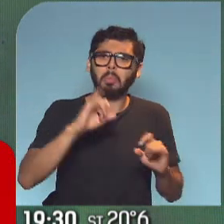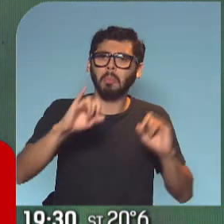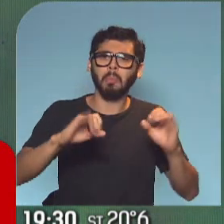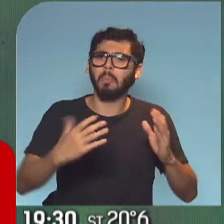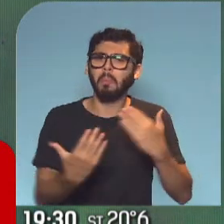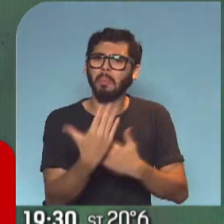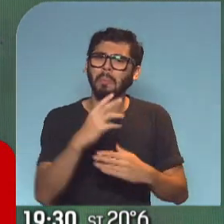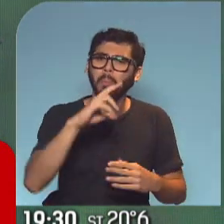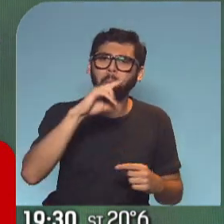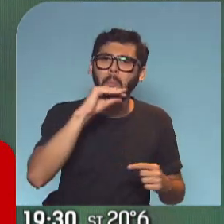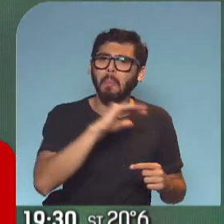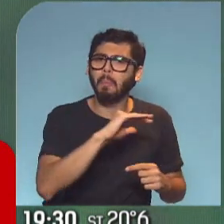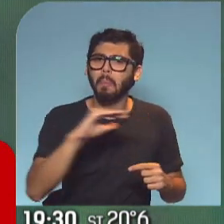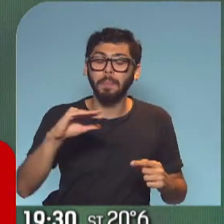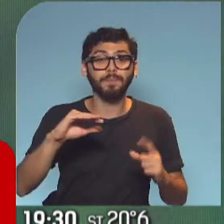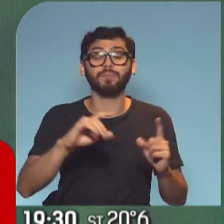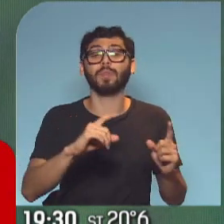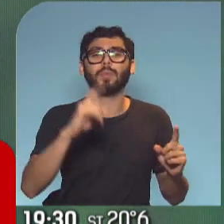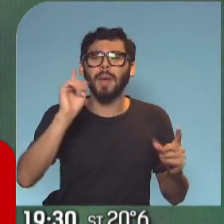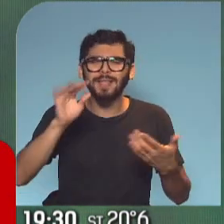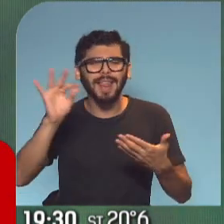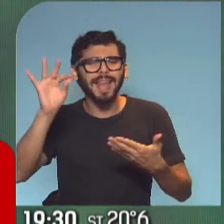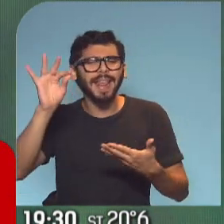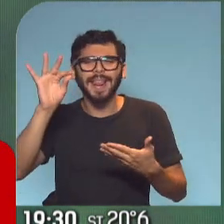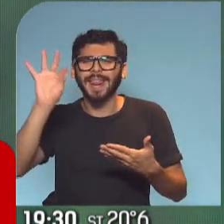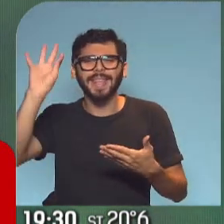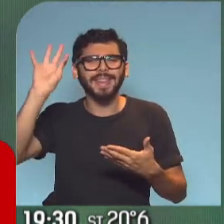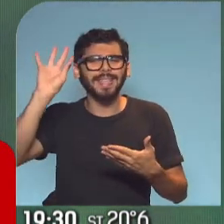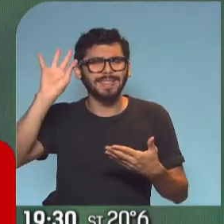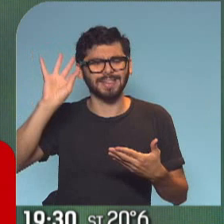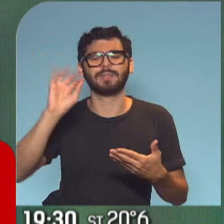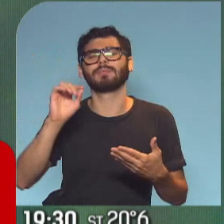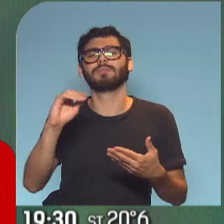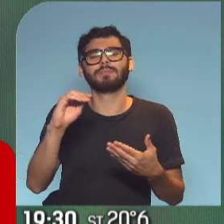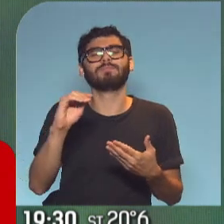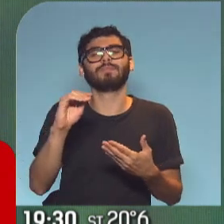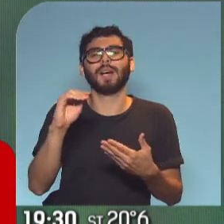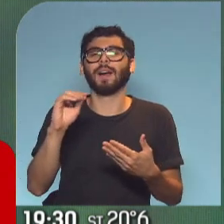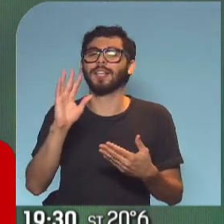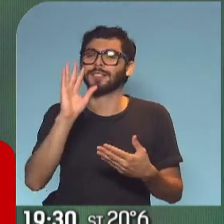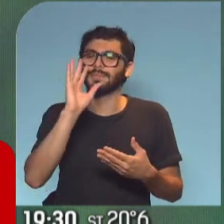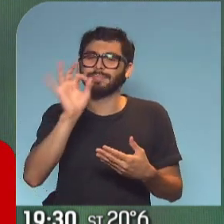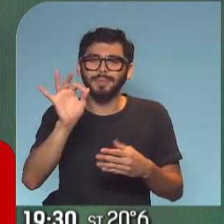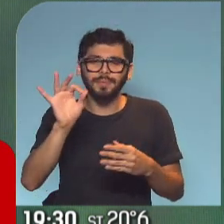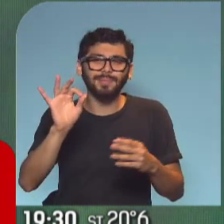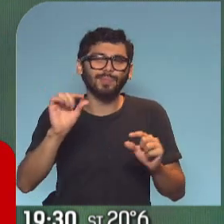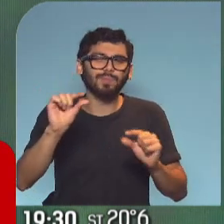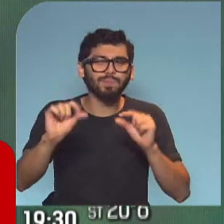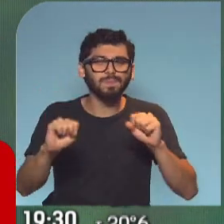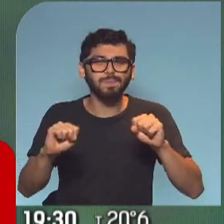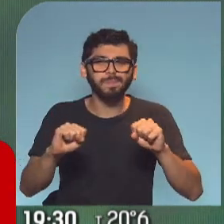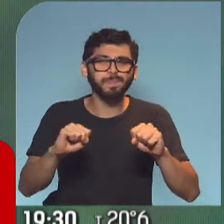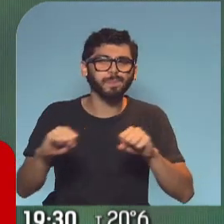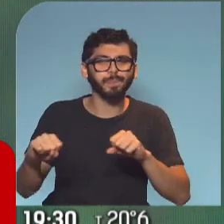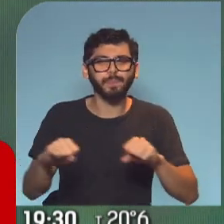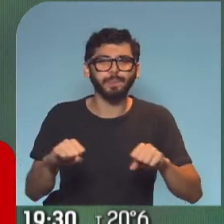que vamos a ver, este otro tuit que vamos a ver ahora, el detalle importante de cómo también se empieza a ver cómo juegan las distintas internas y cómo